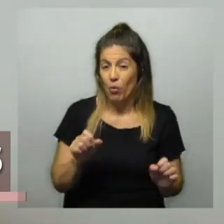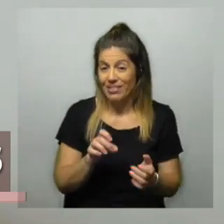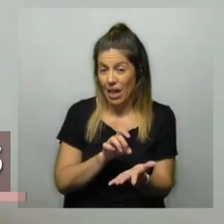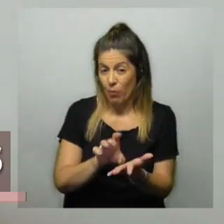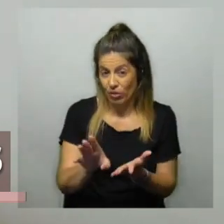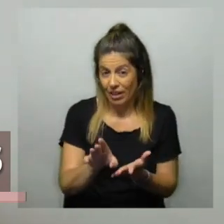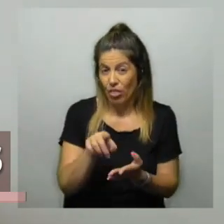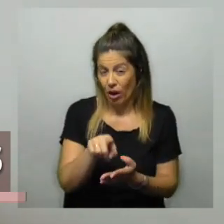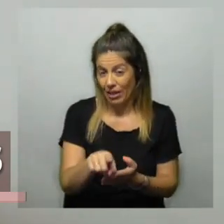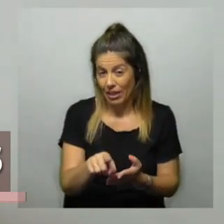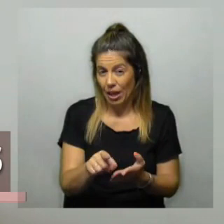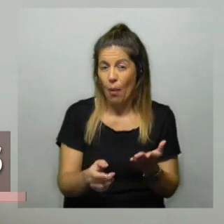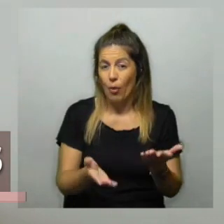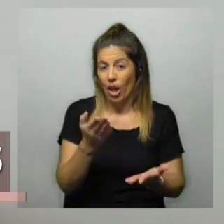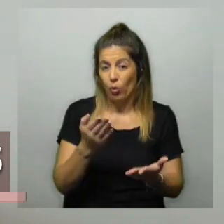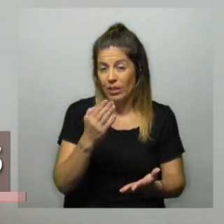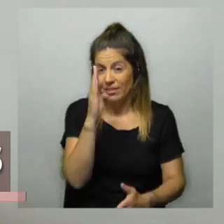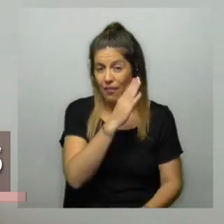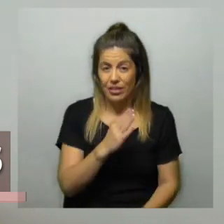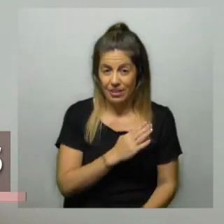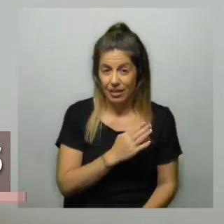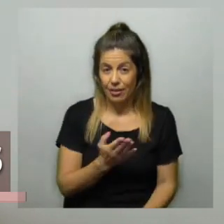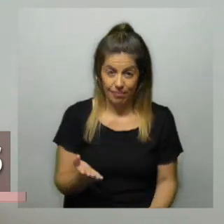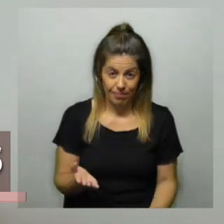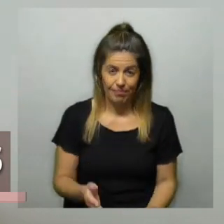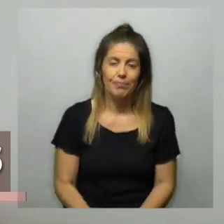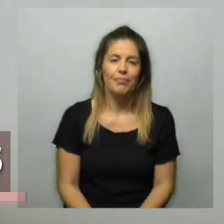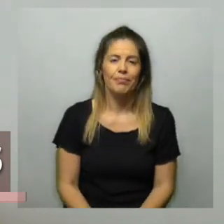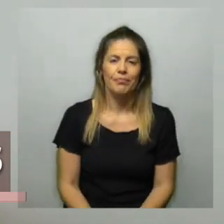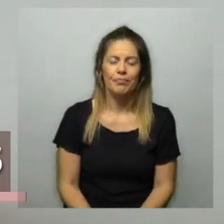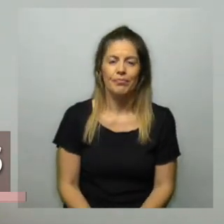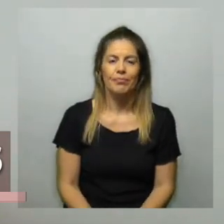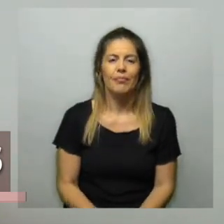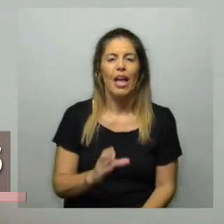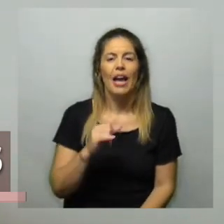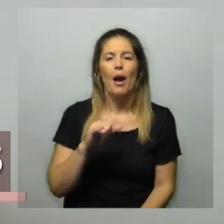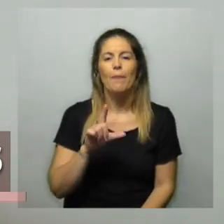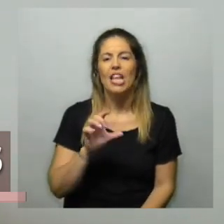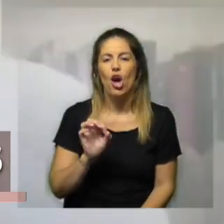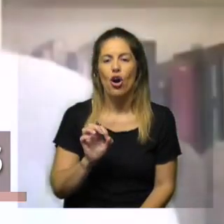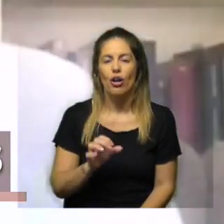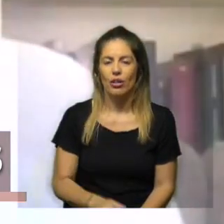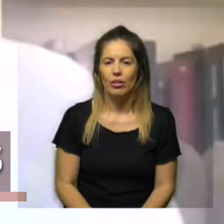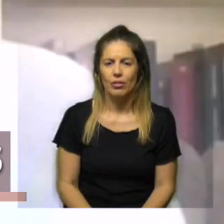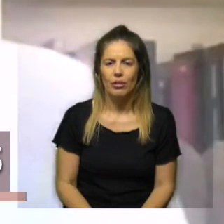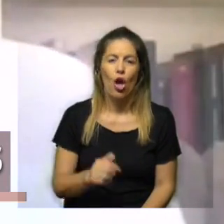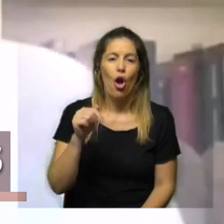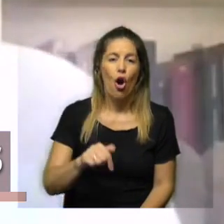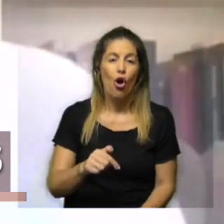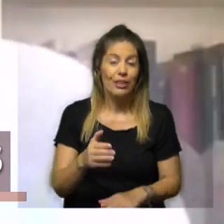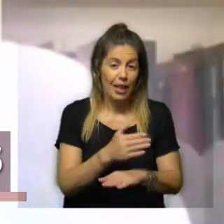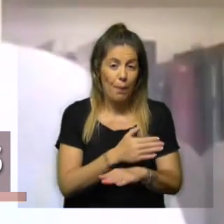Brasil por la justicia brasileña, caso ella lo requiera. Bien, Camilo. Bueno, hoy